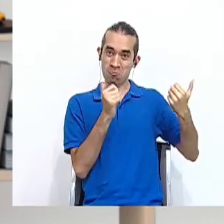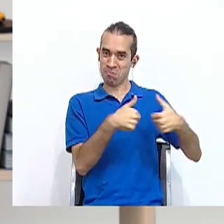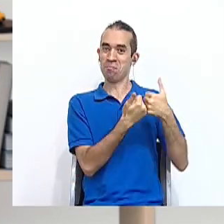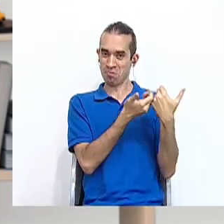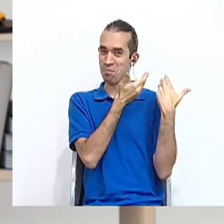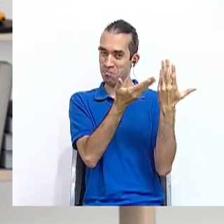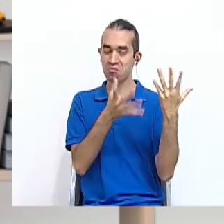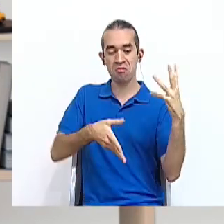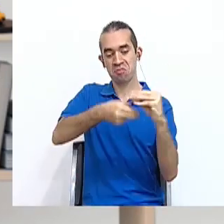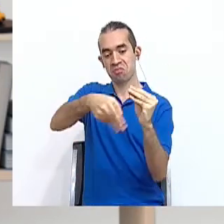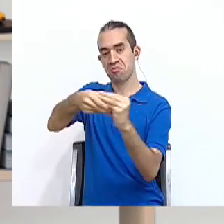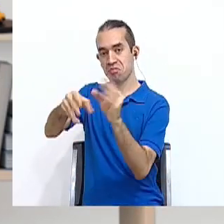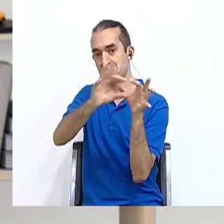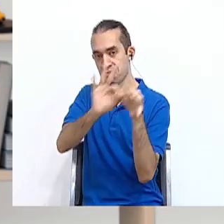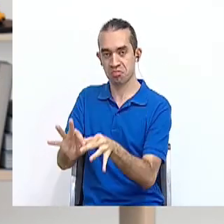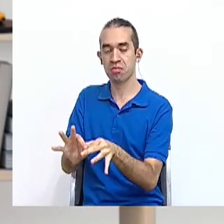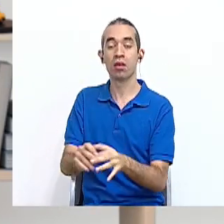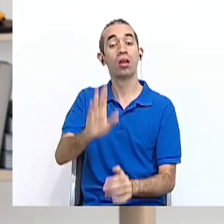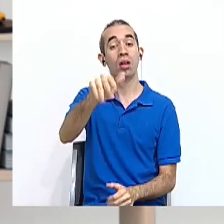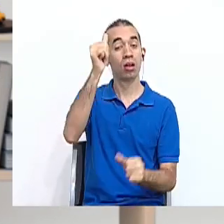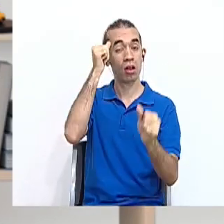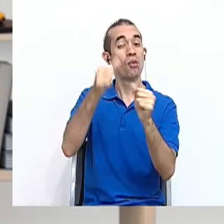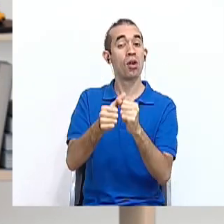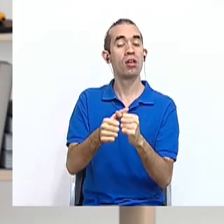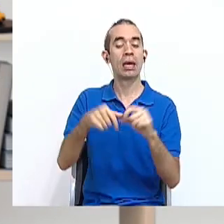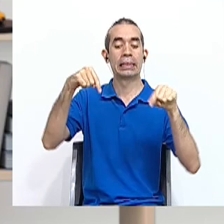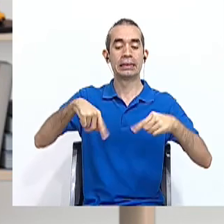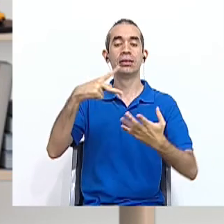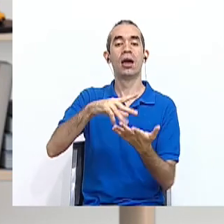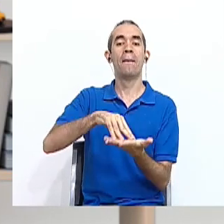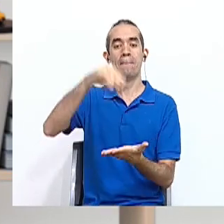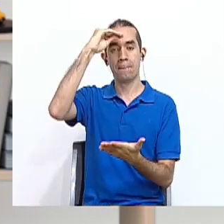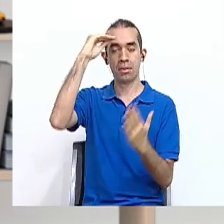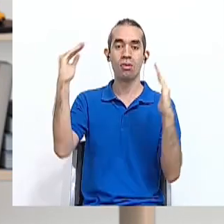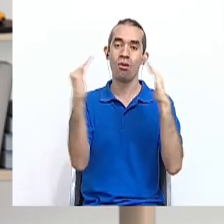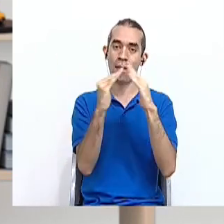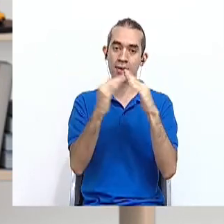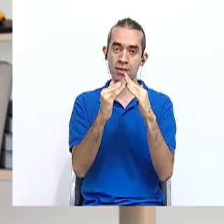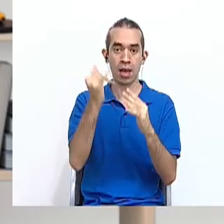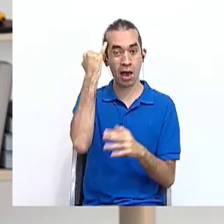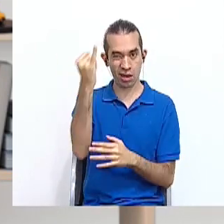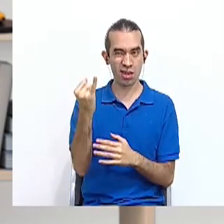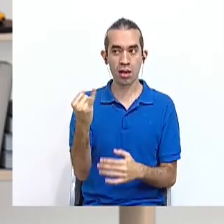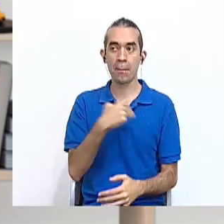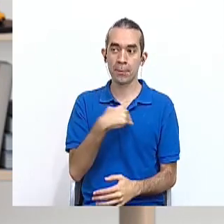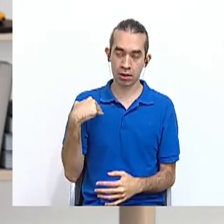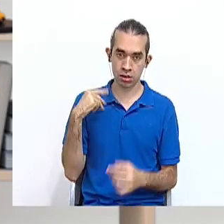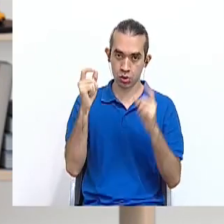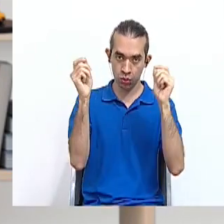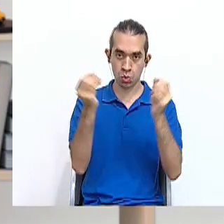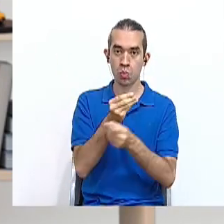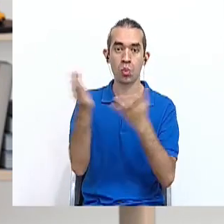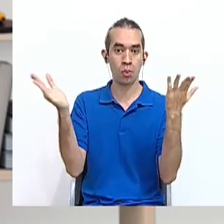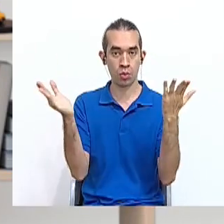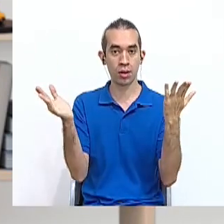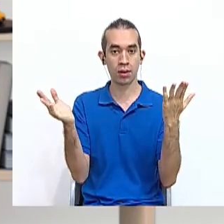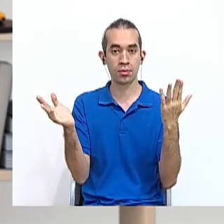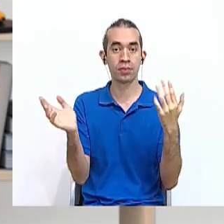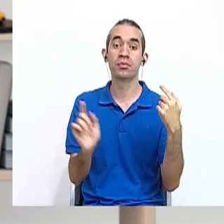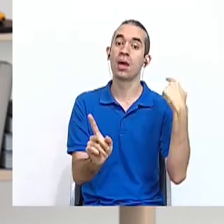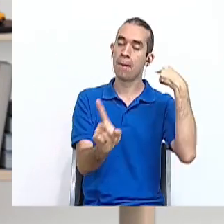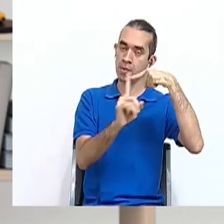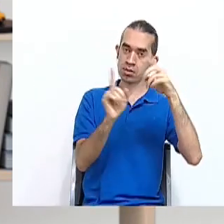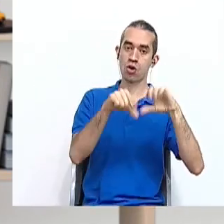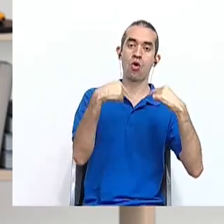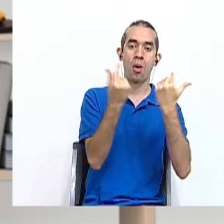desafío. Les recuerdo que estamos en Aprendo en Casa, una iniciativa del Ministerio de Educación Pública y